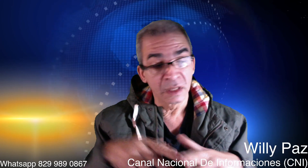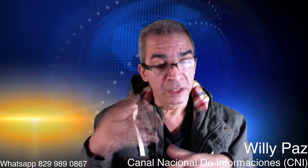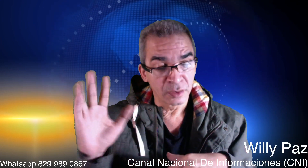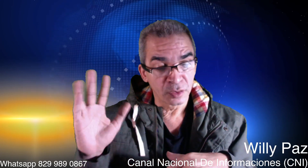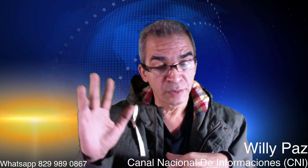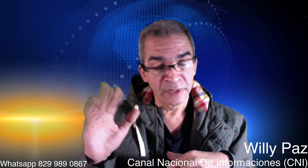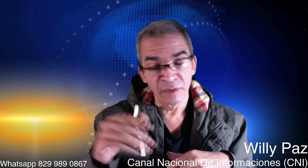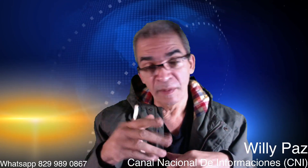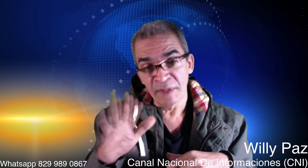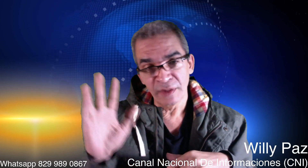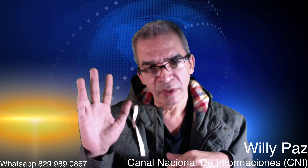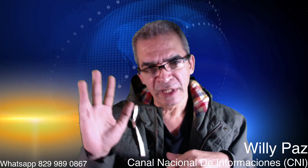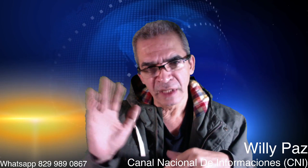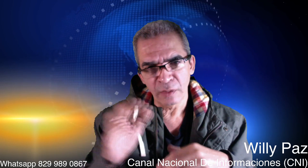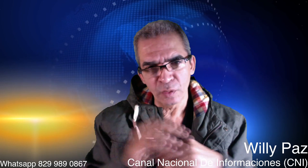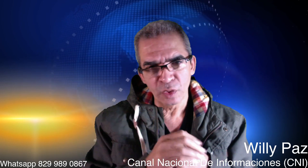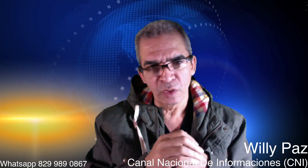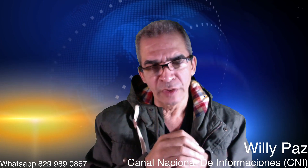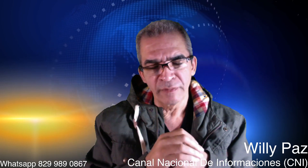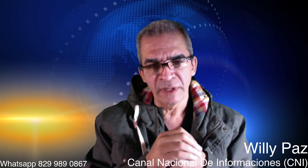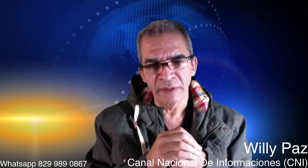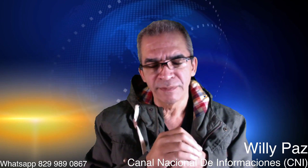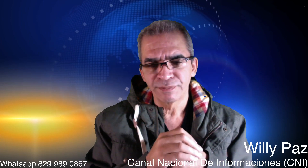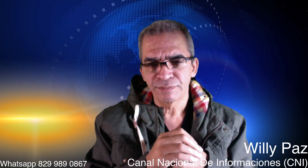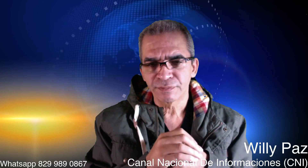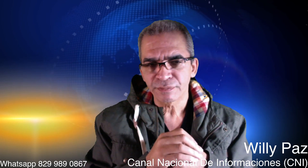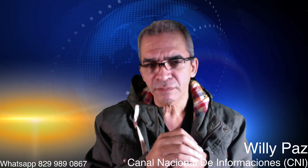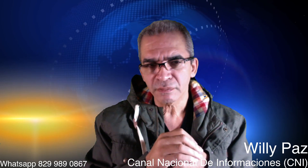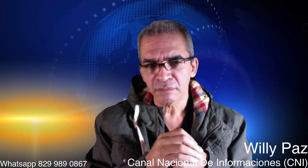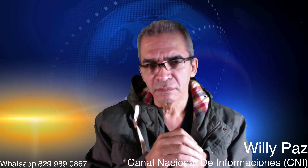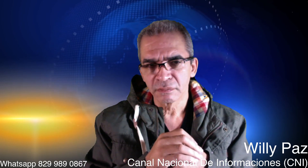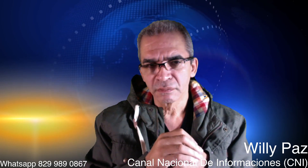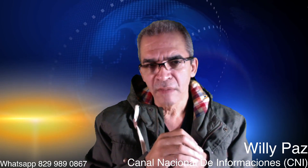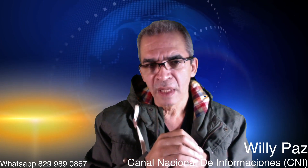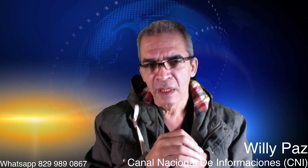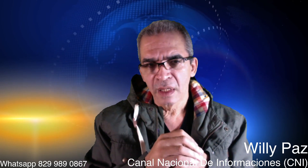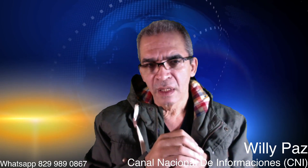Y el registro civil, yo me imagino que ya cruzó los 10.000.